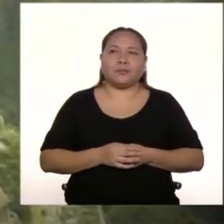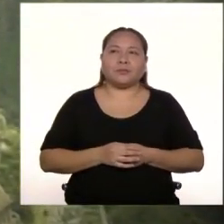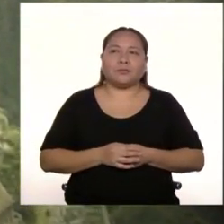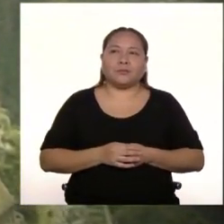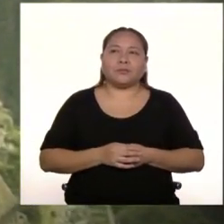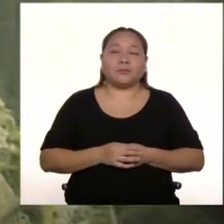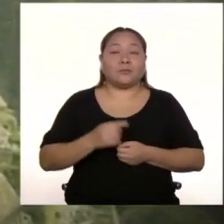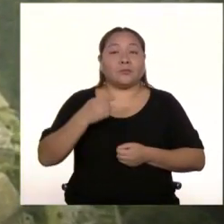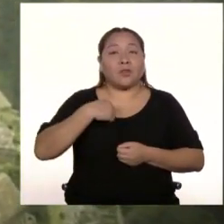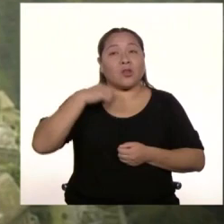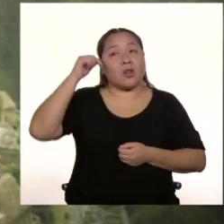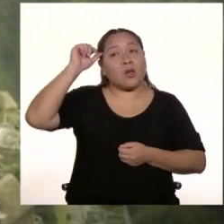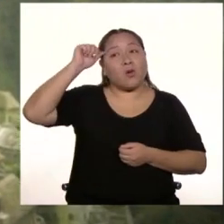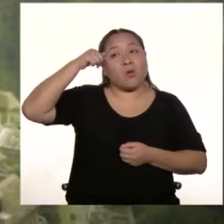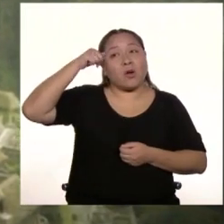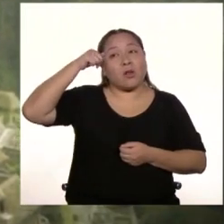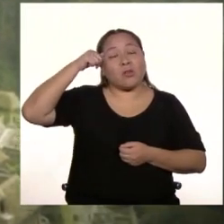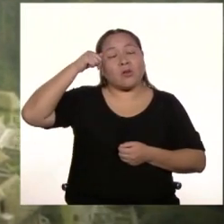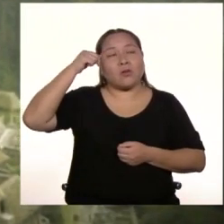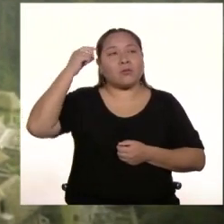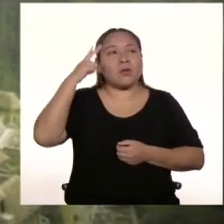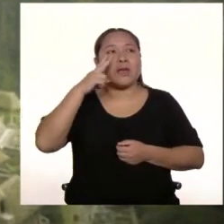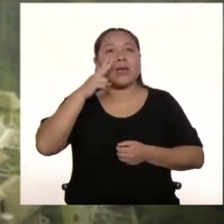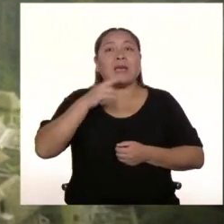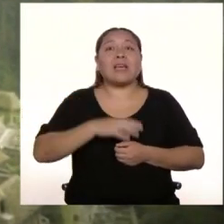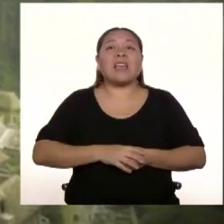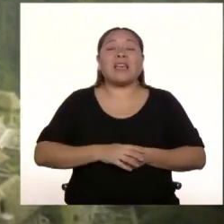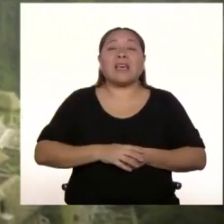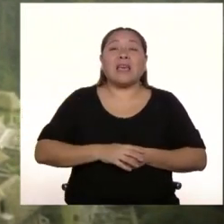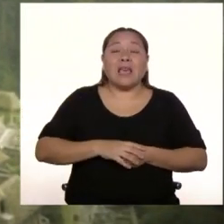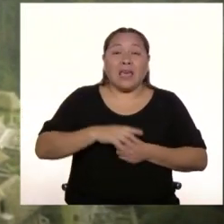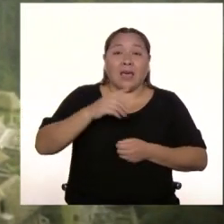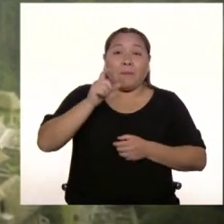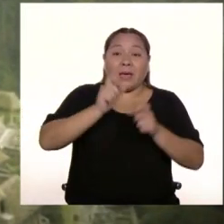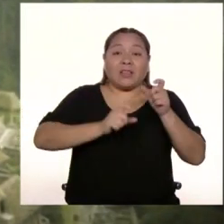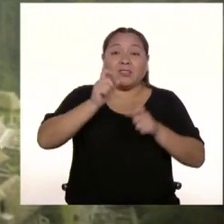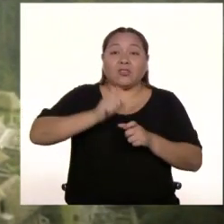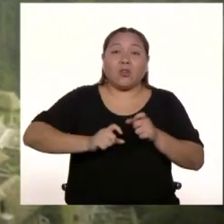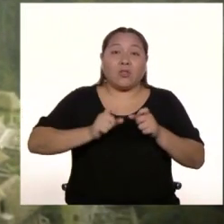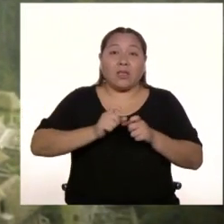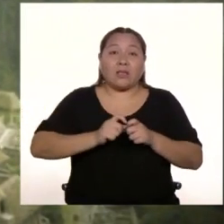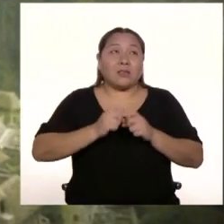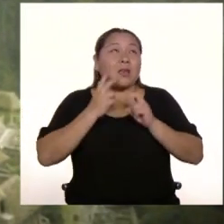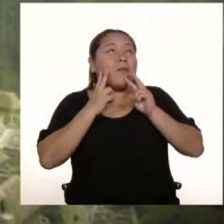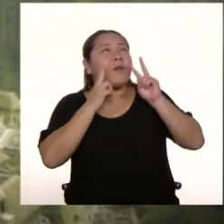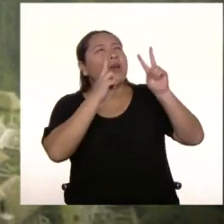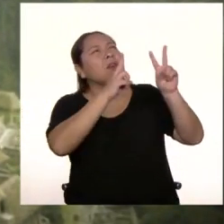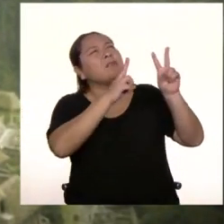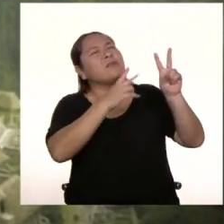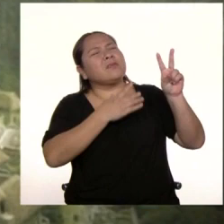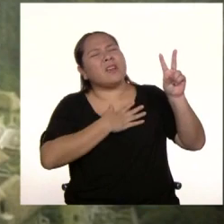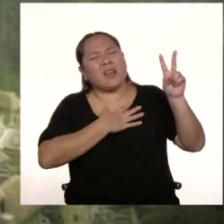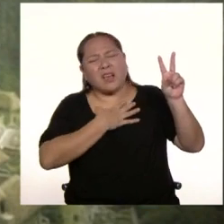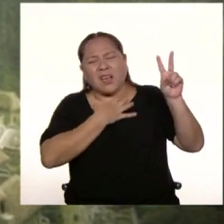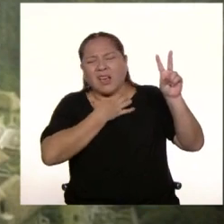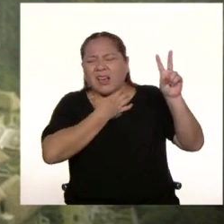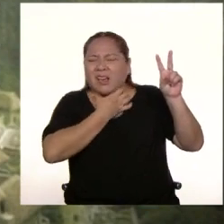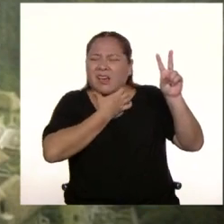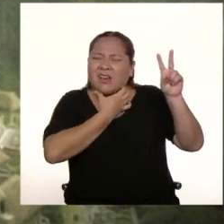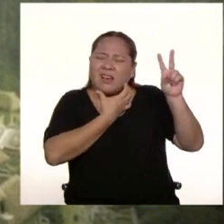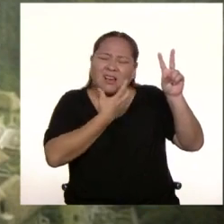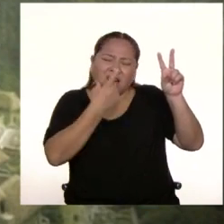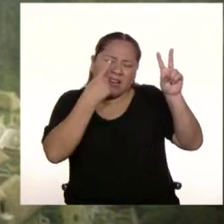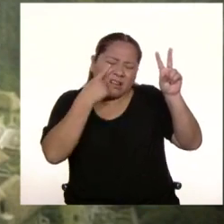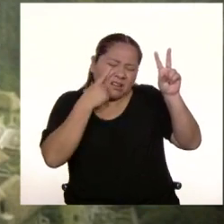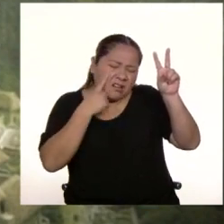Yo me acuerdo haber visto a indios viejos mirar la ciudad del Cusco y dar un alarido grande, que se les convertía en lágrimas de